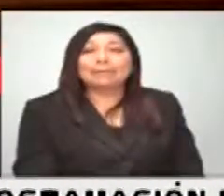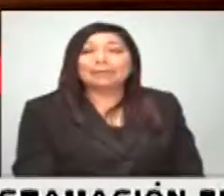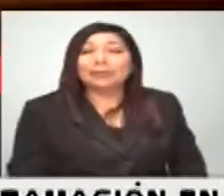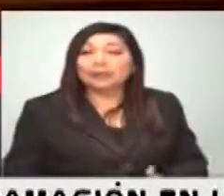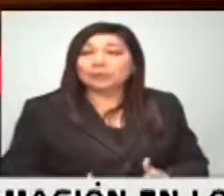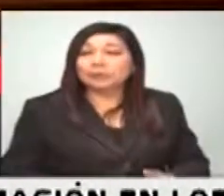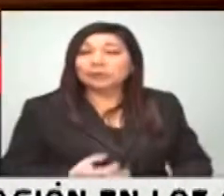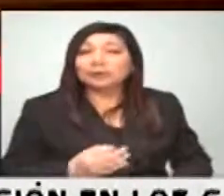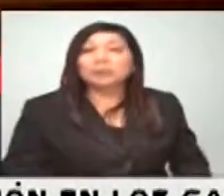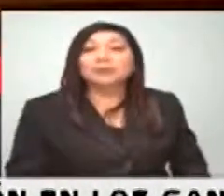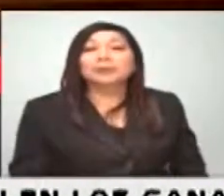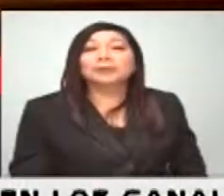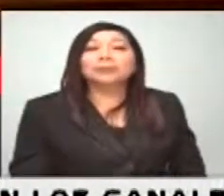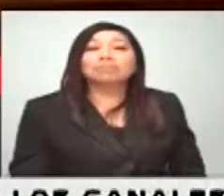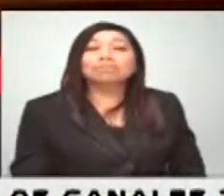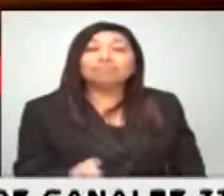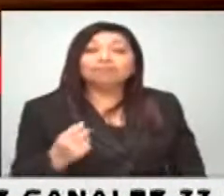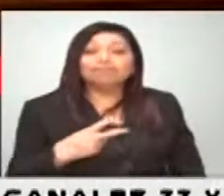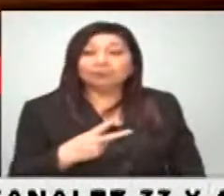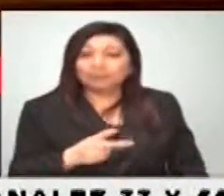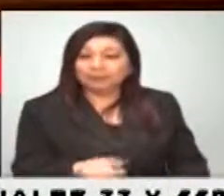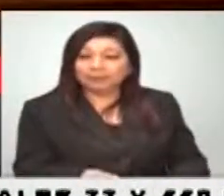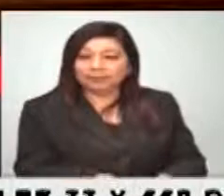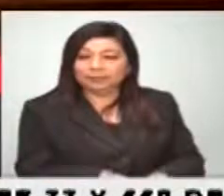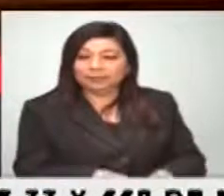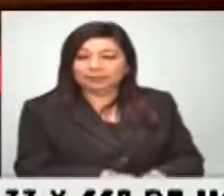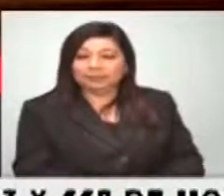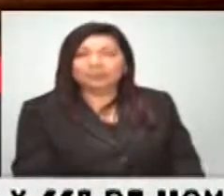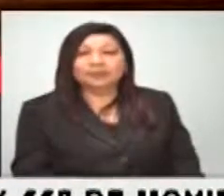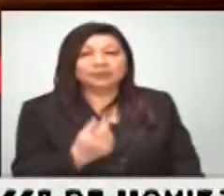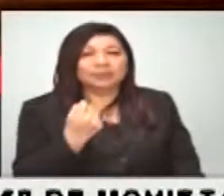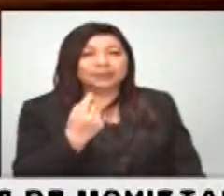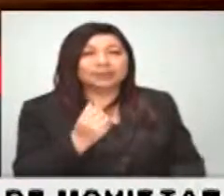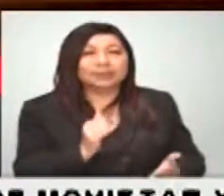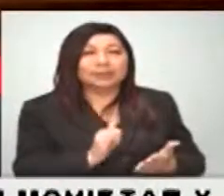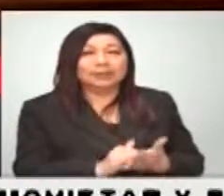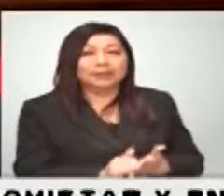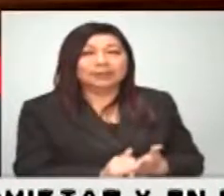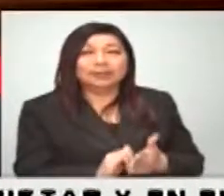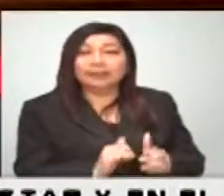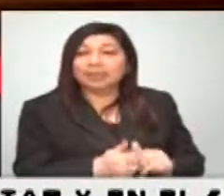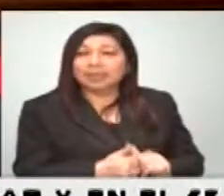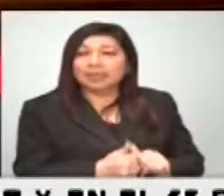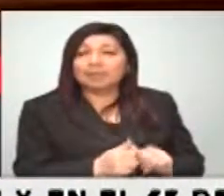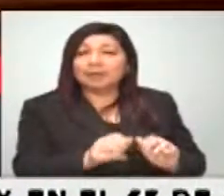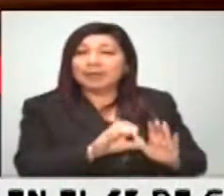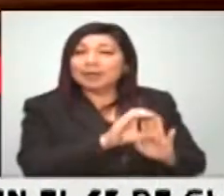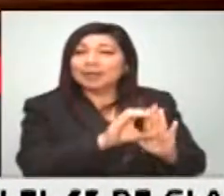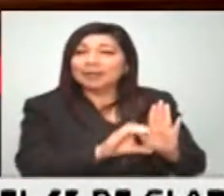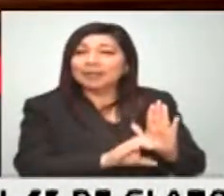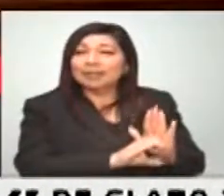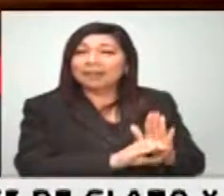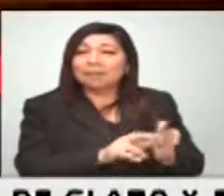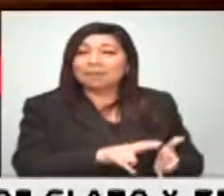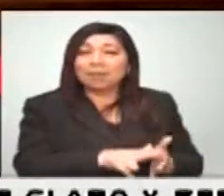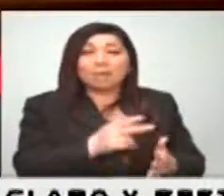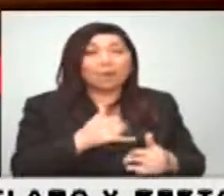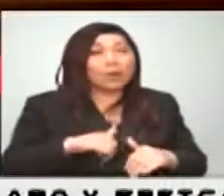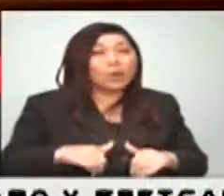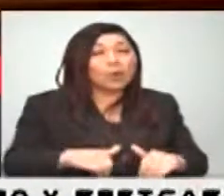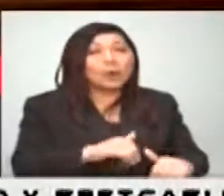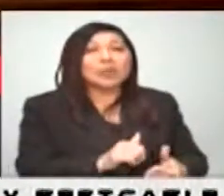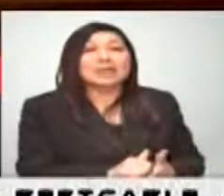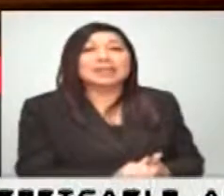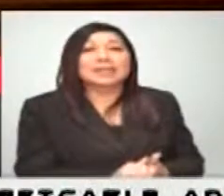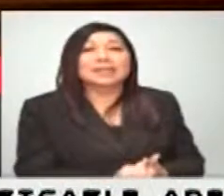ordenamiento jurídico. Y en segundo lugar, también en el entendido que esta reforma constitucional fue aprobada por